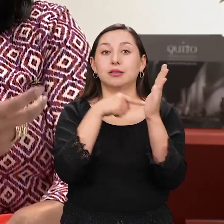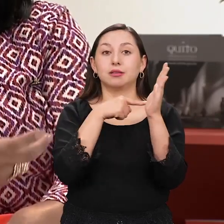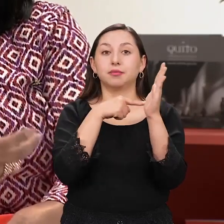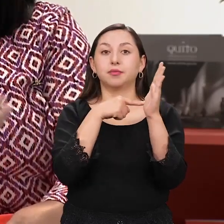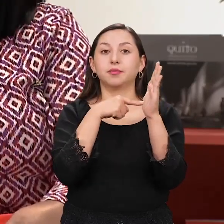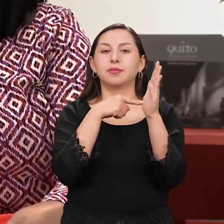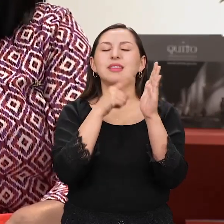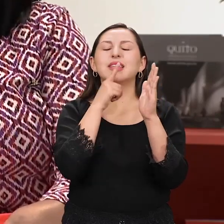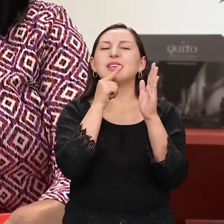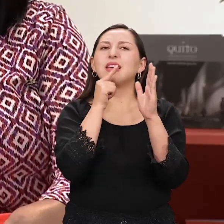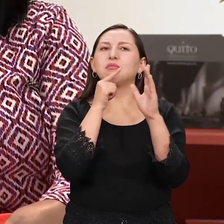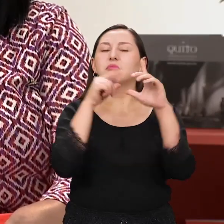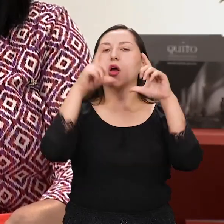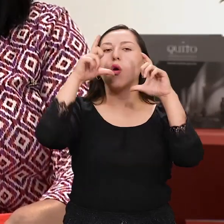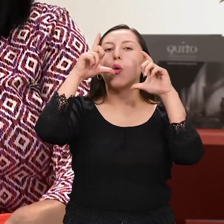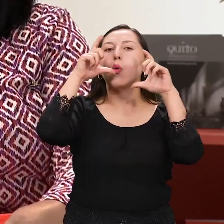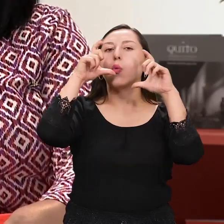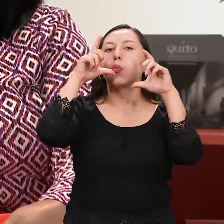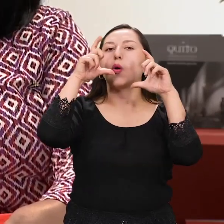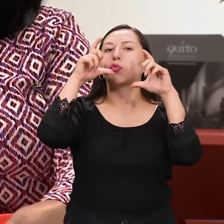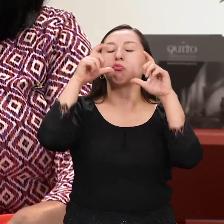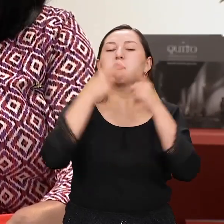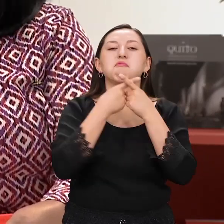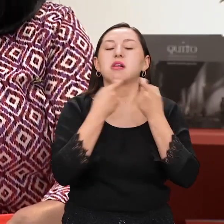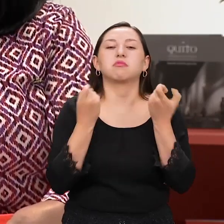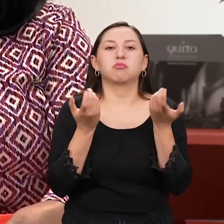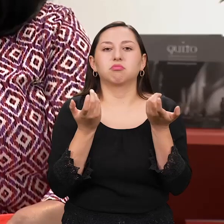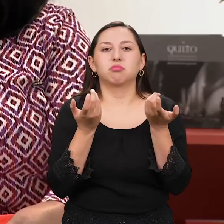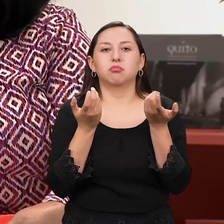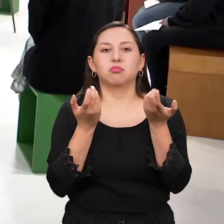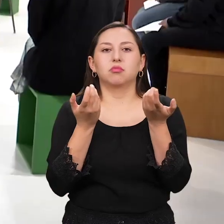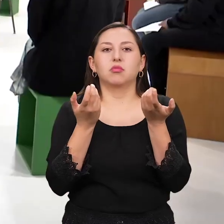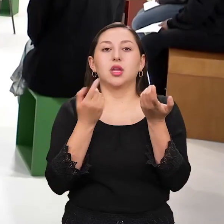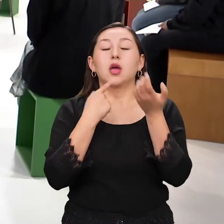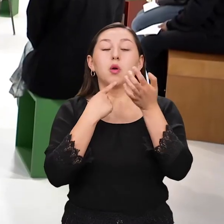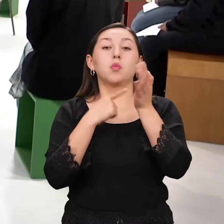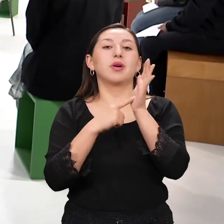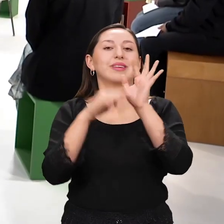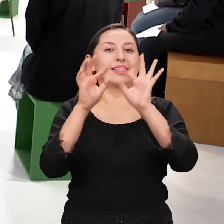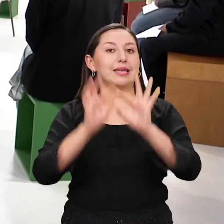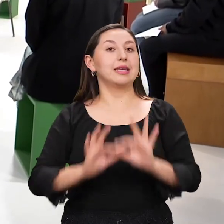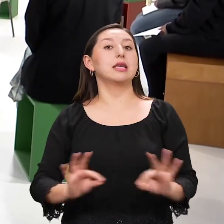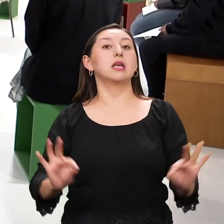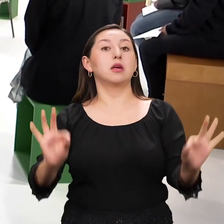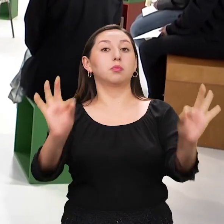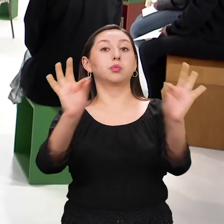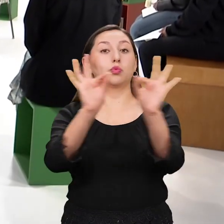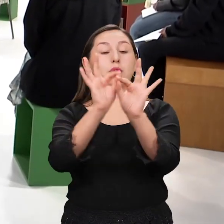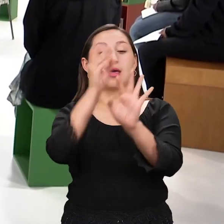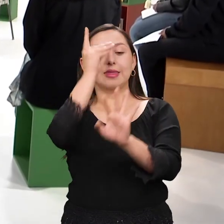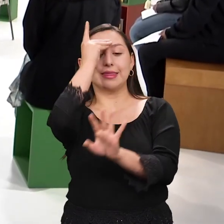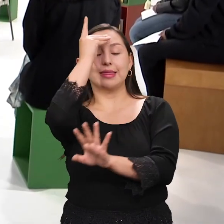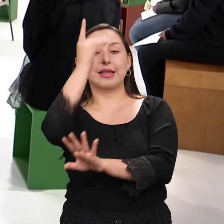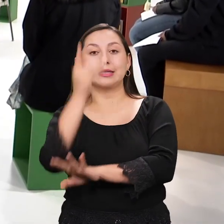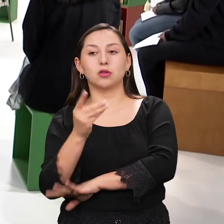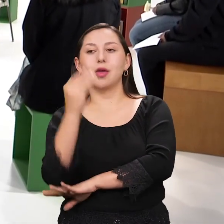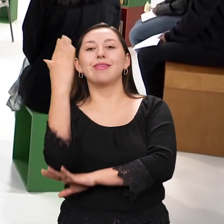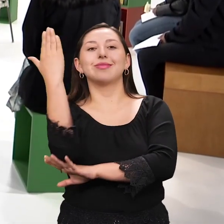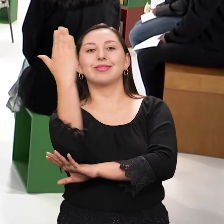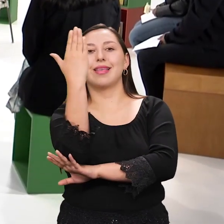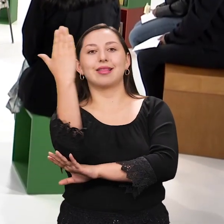de imágenes eran referenciales. Las imágenes, recordemos que son un recurso importante para tomar decisiones o